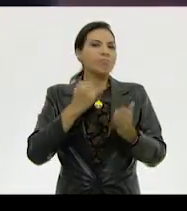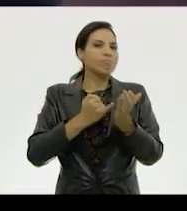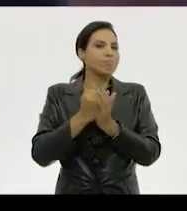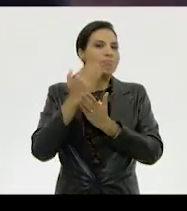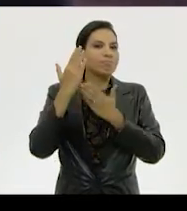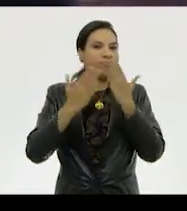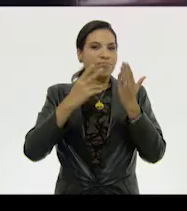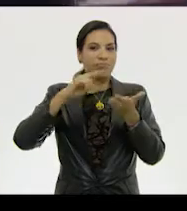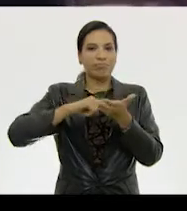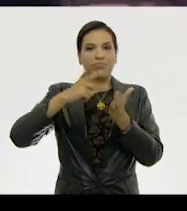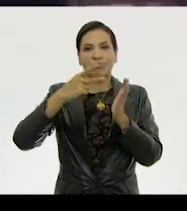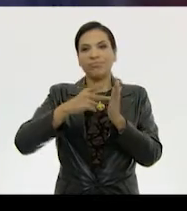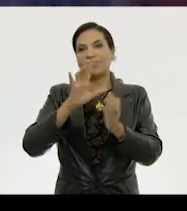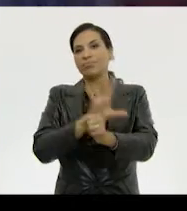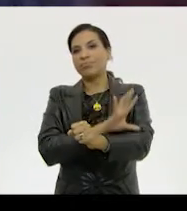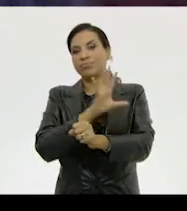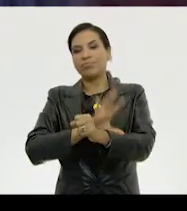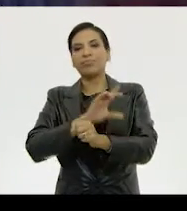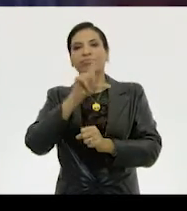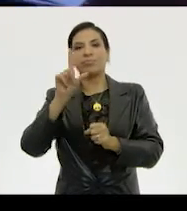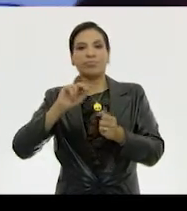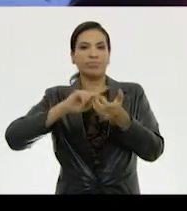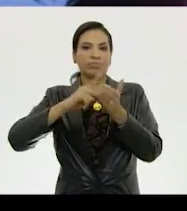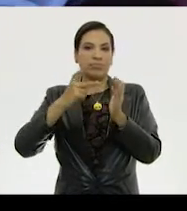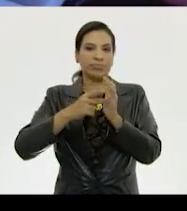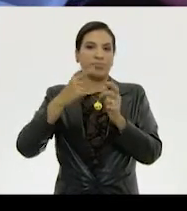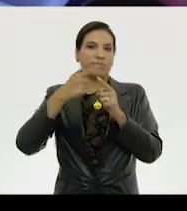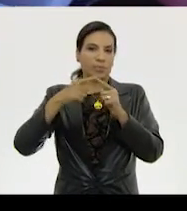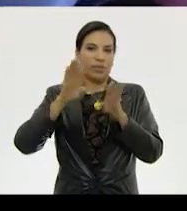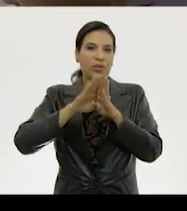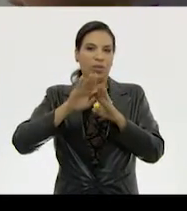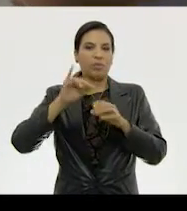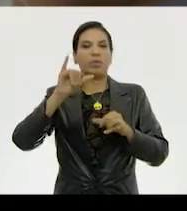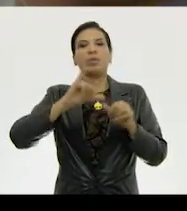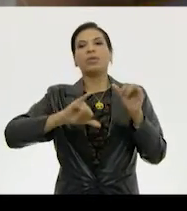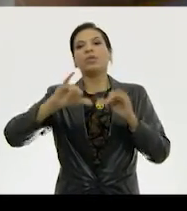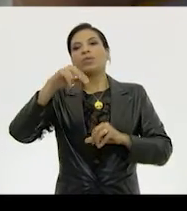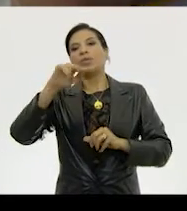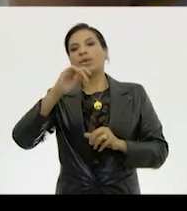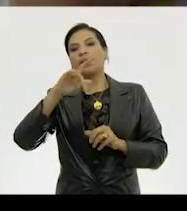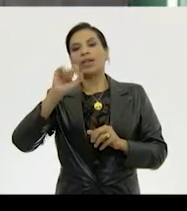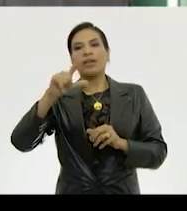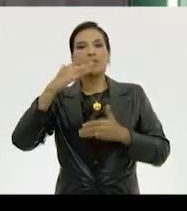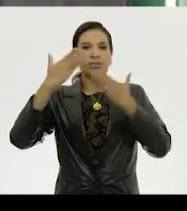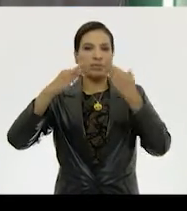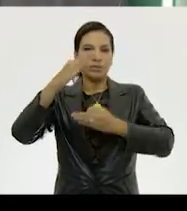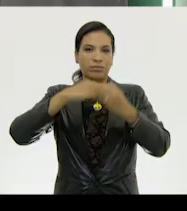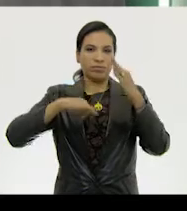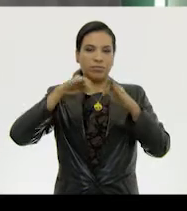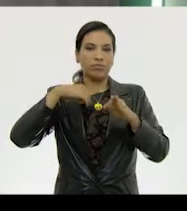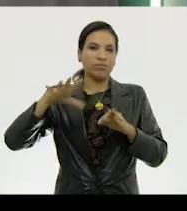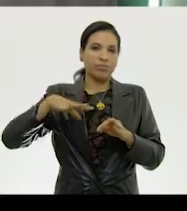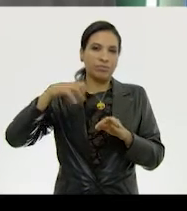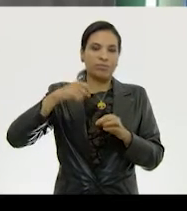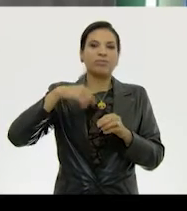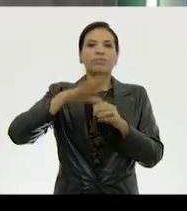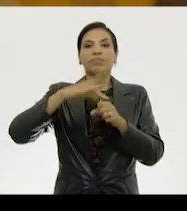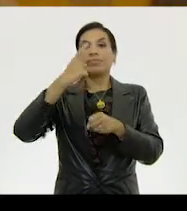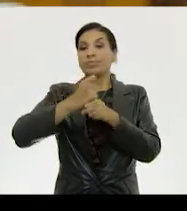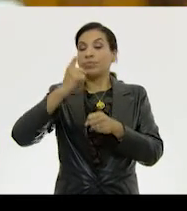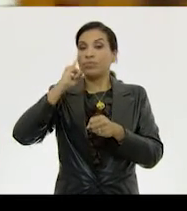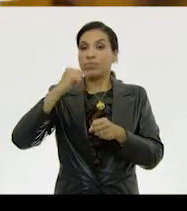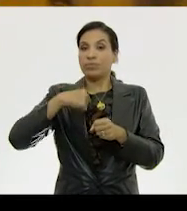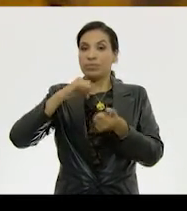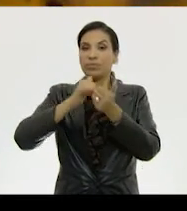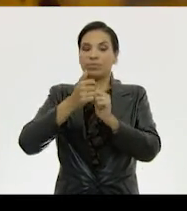estudiar ingeniería en energía y después ingeniería nuclear. Todo ese trabajo y estudio me hicieron ser la primera mujer